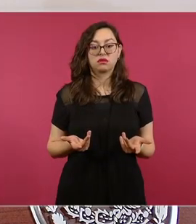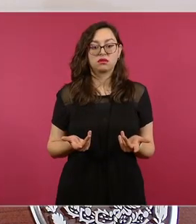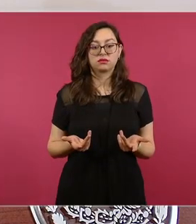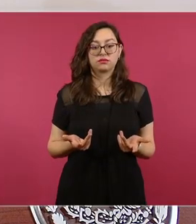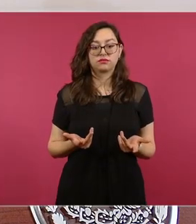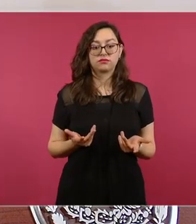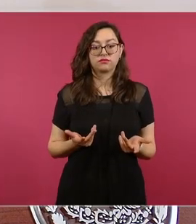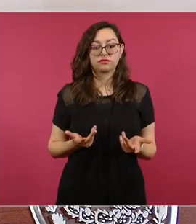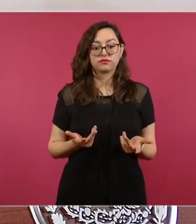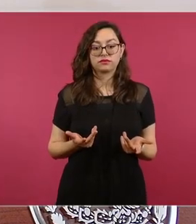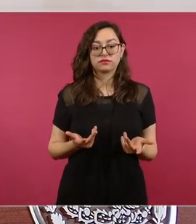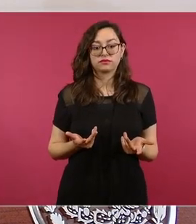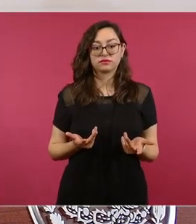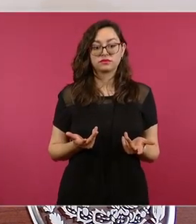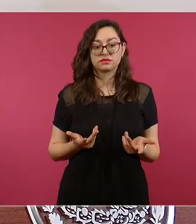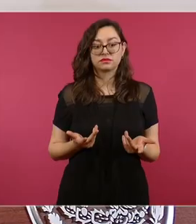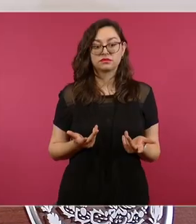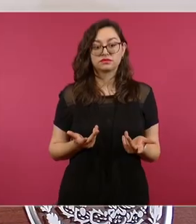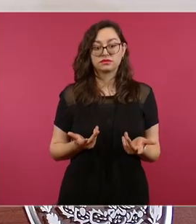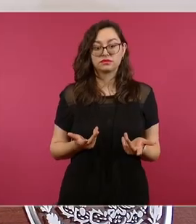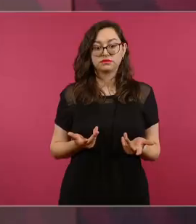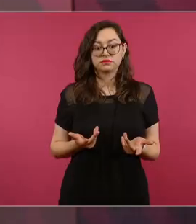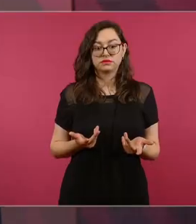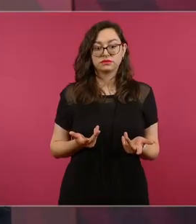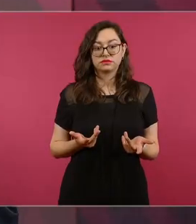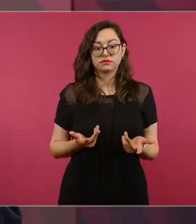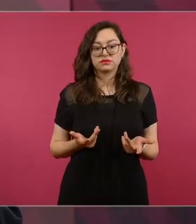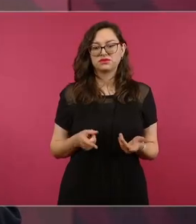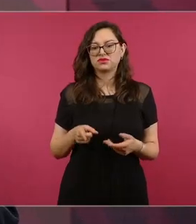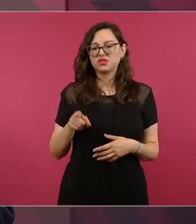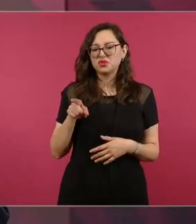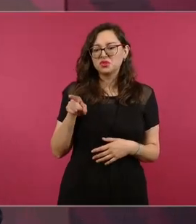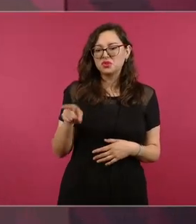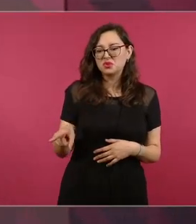abandona lo provinciano